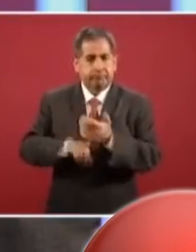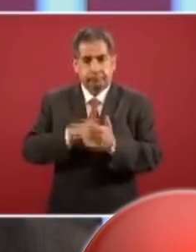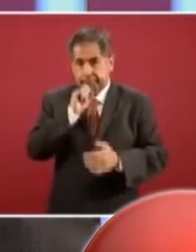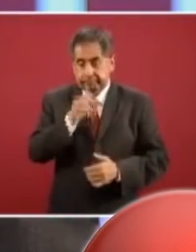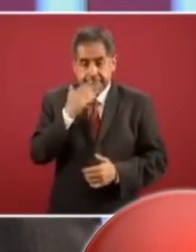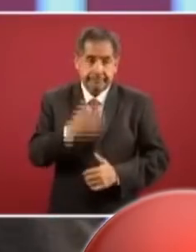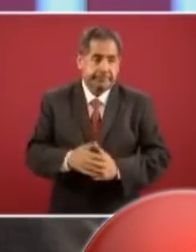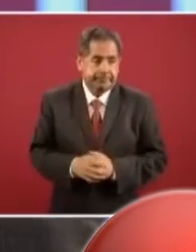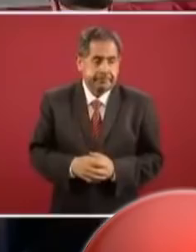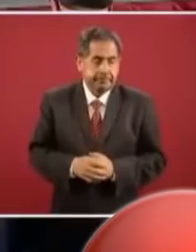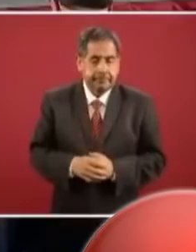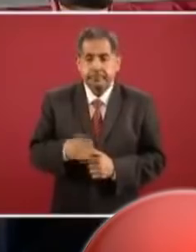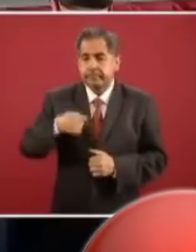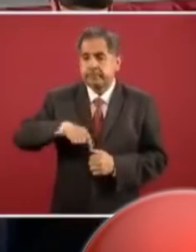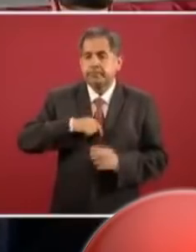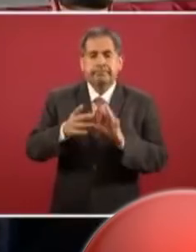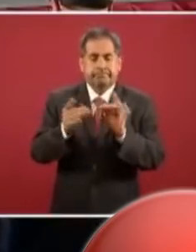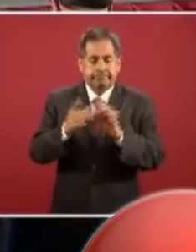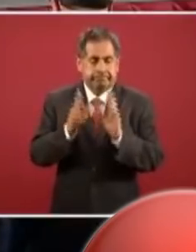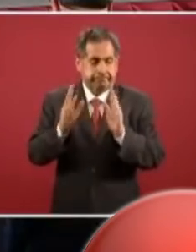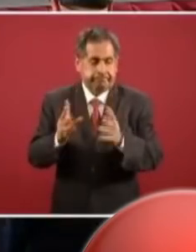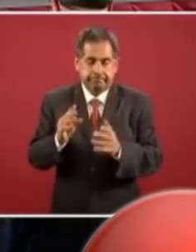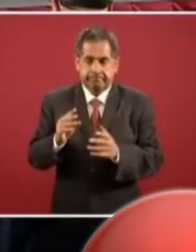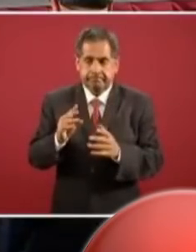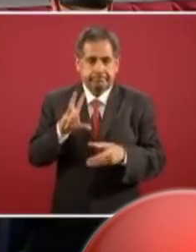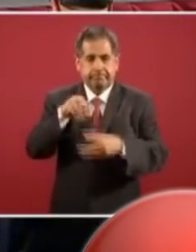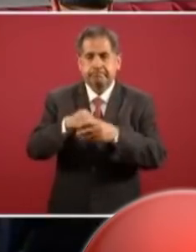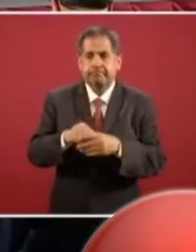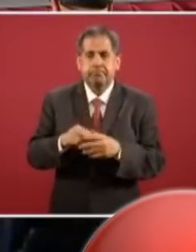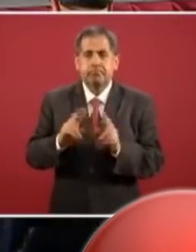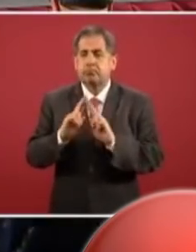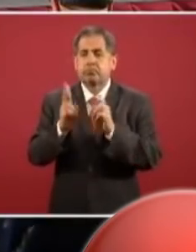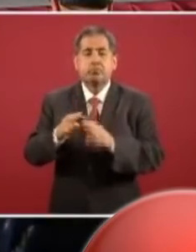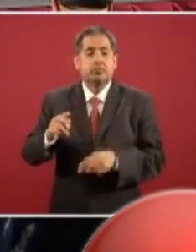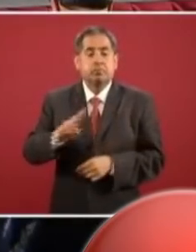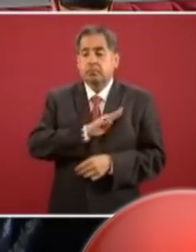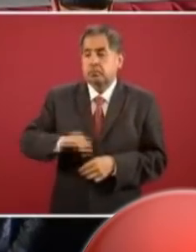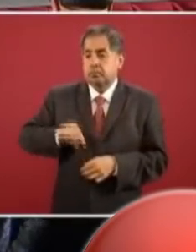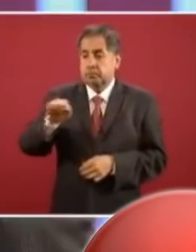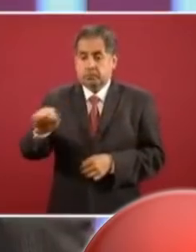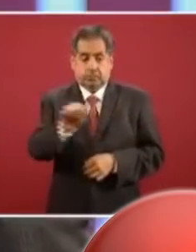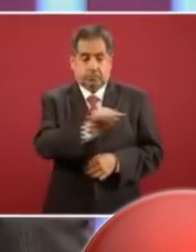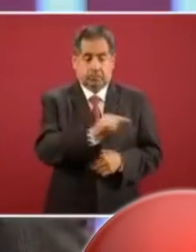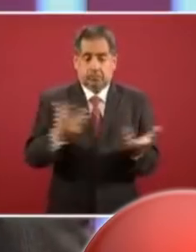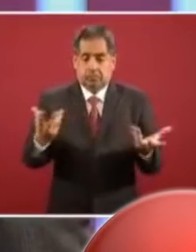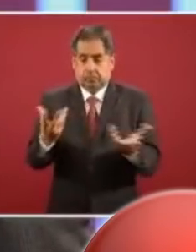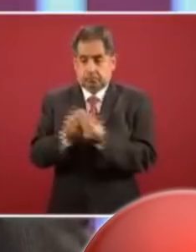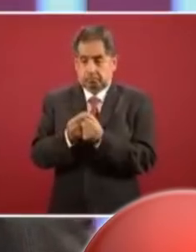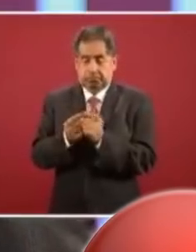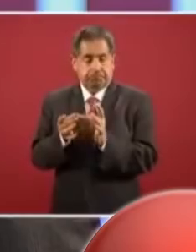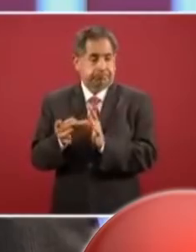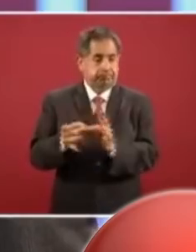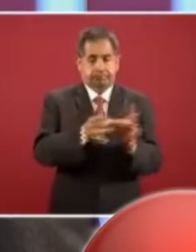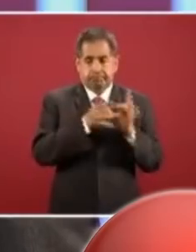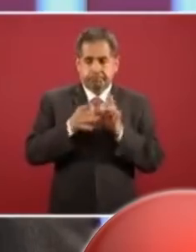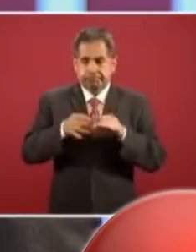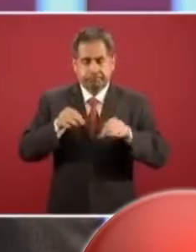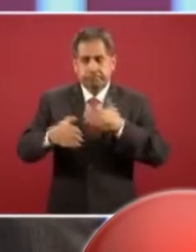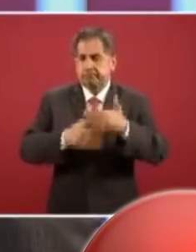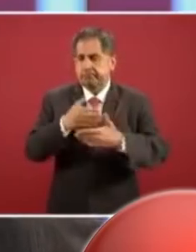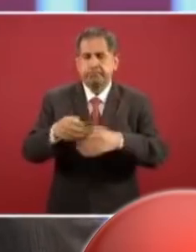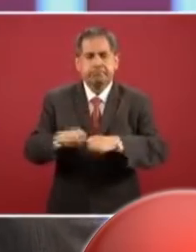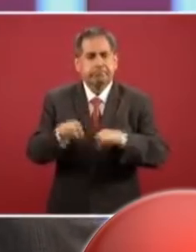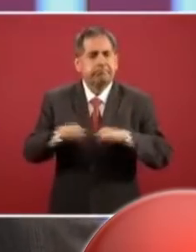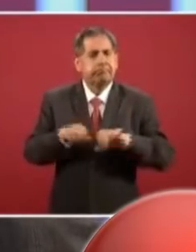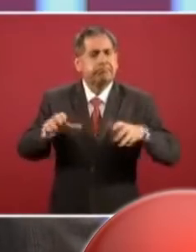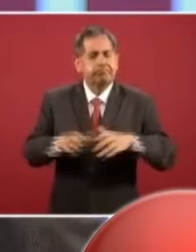también que hemos logrado una integración de las unidades municipales y de las unidades estatales para trabajar todos juntos en un equipo